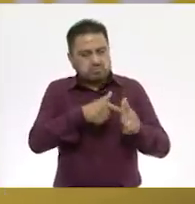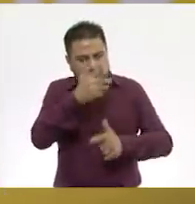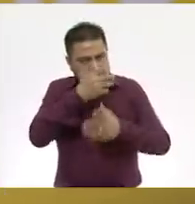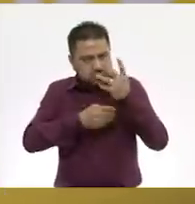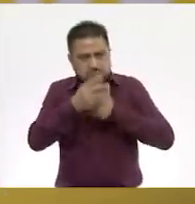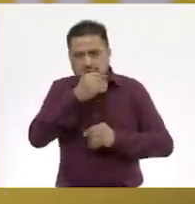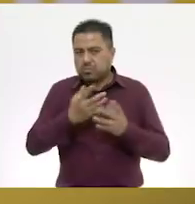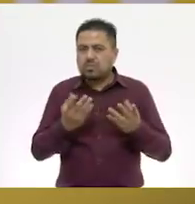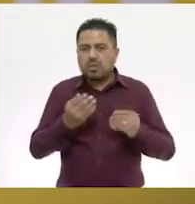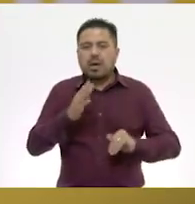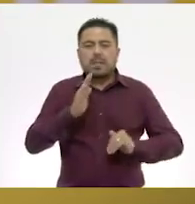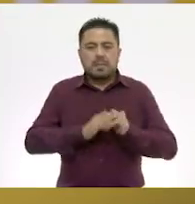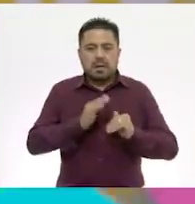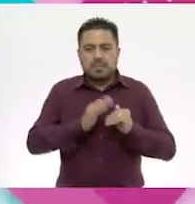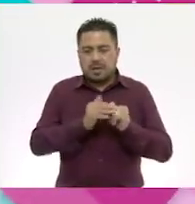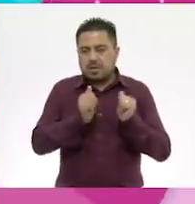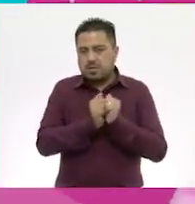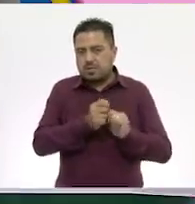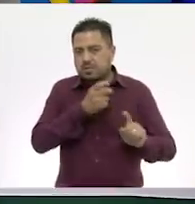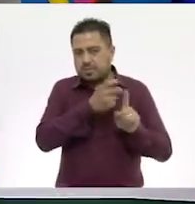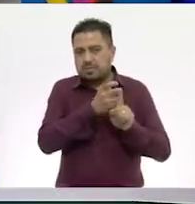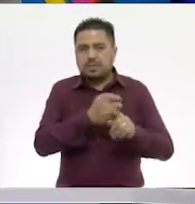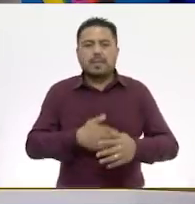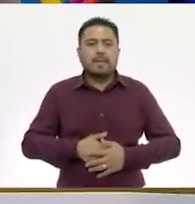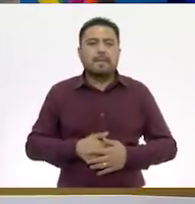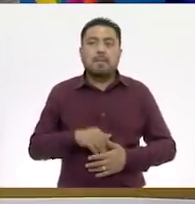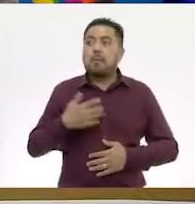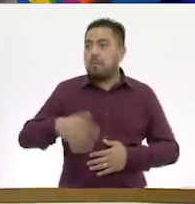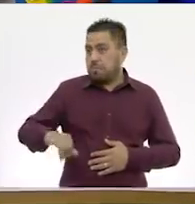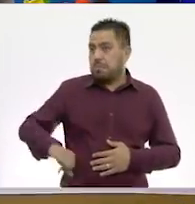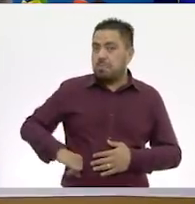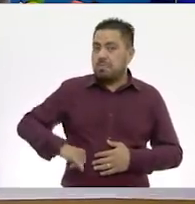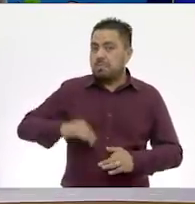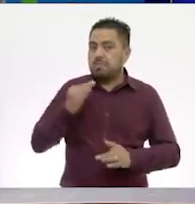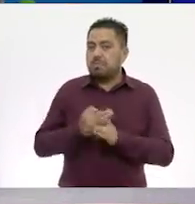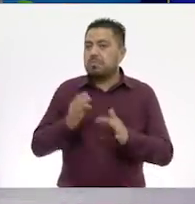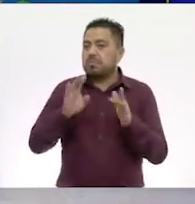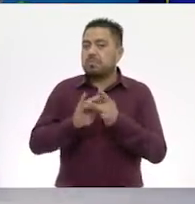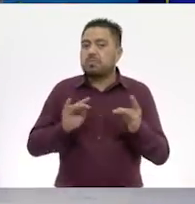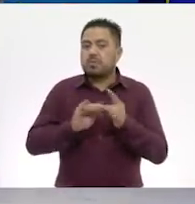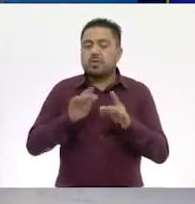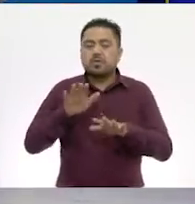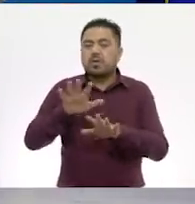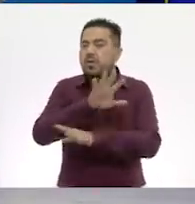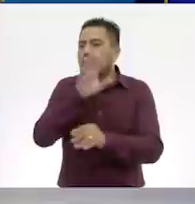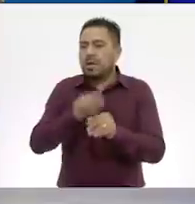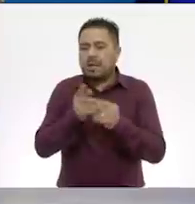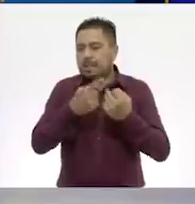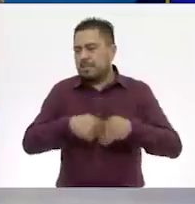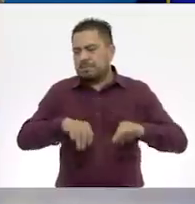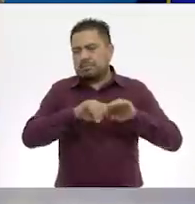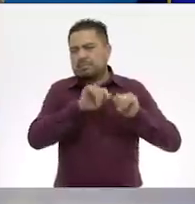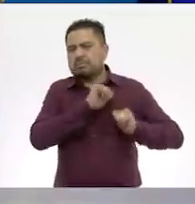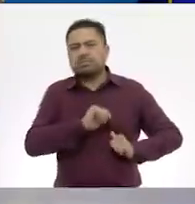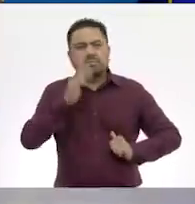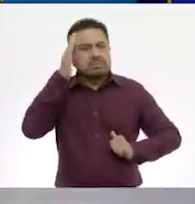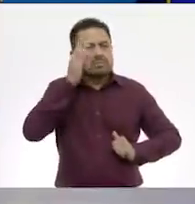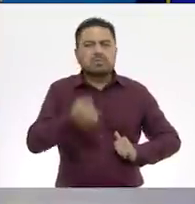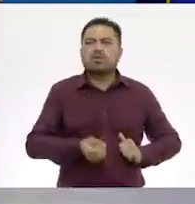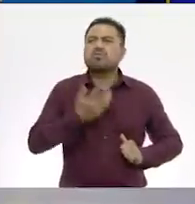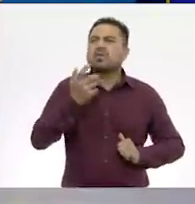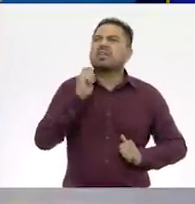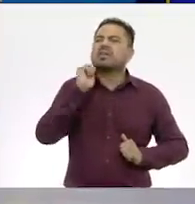aprendiendo muchísimos más de ellos. Muy interesante lo que dice Alma Mejía, y sobre todo lo importante es que los